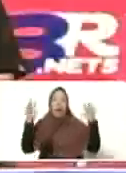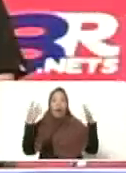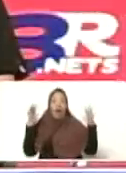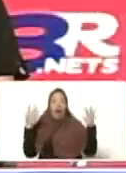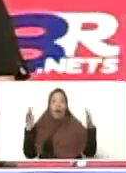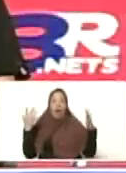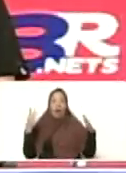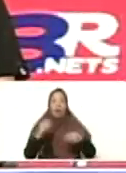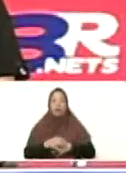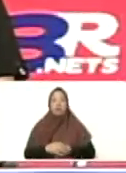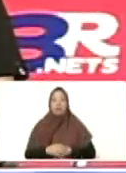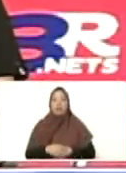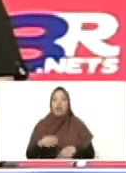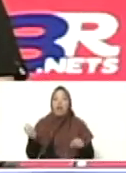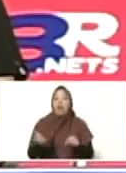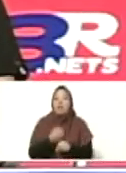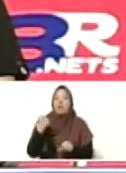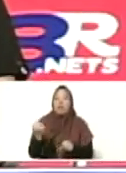para trabajar